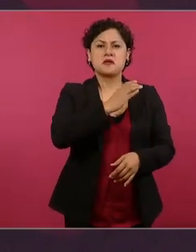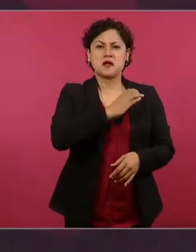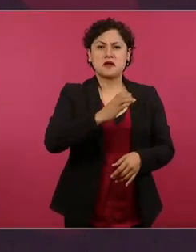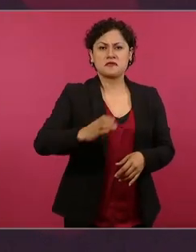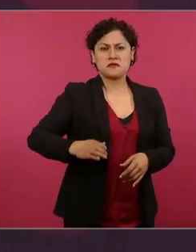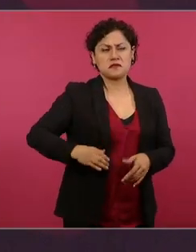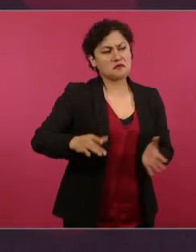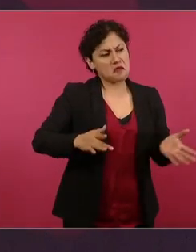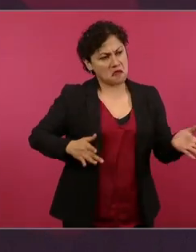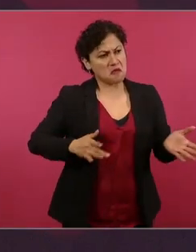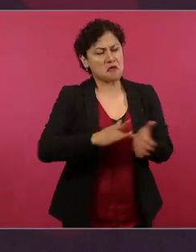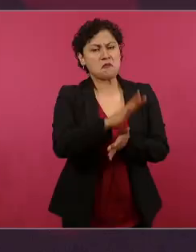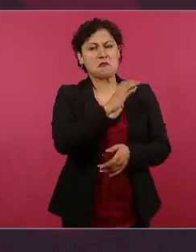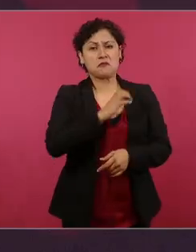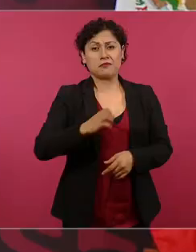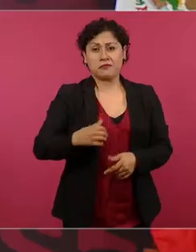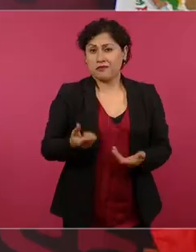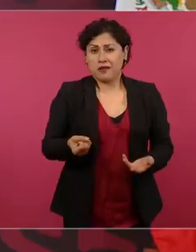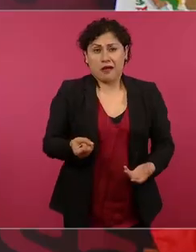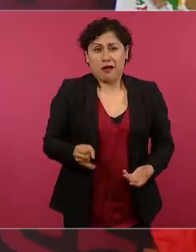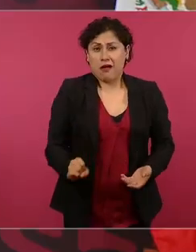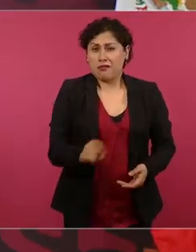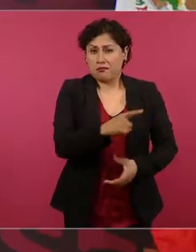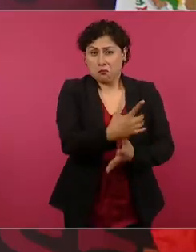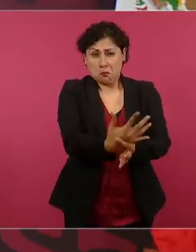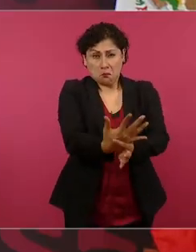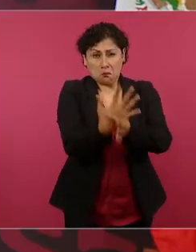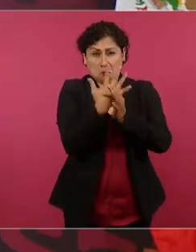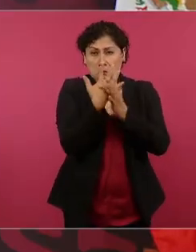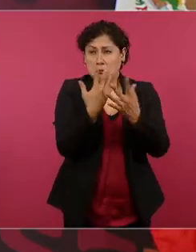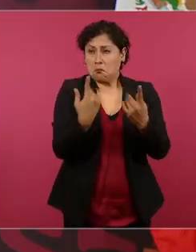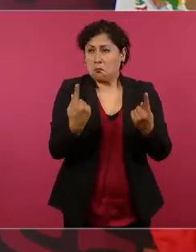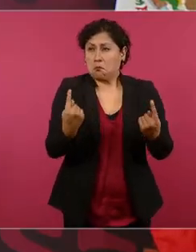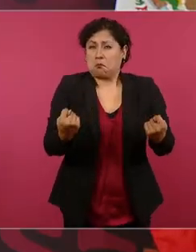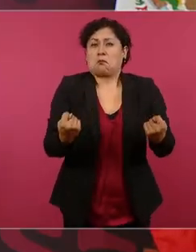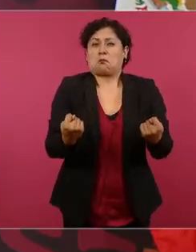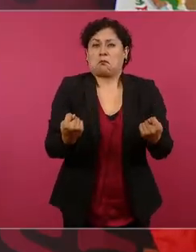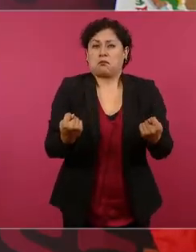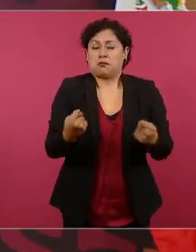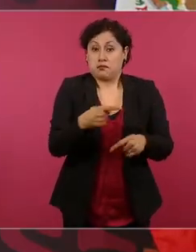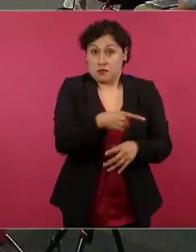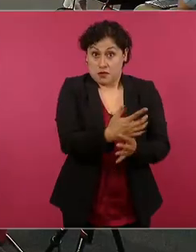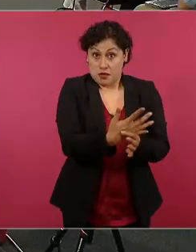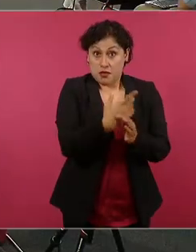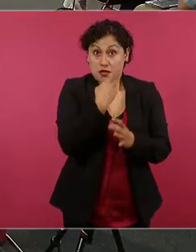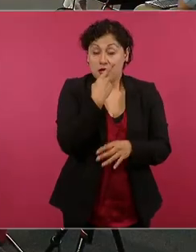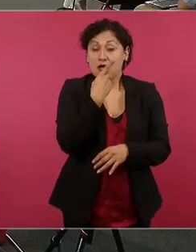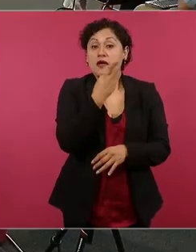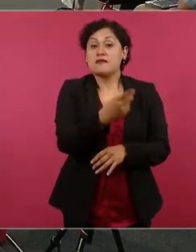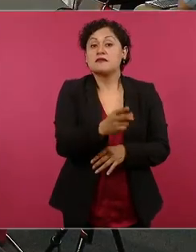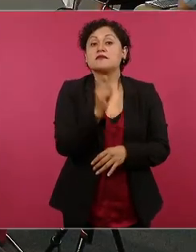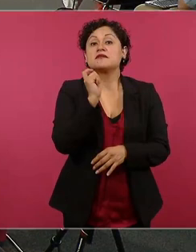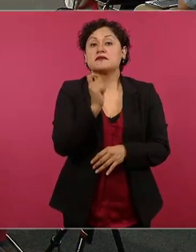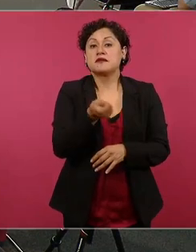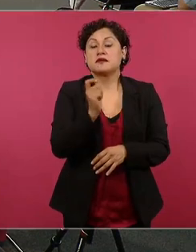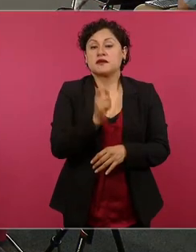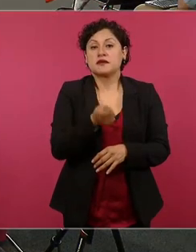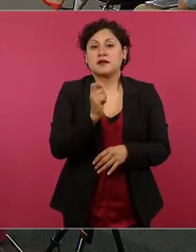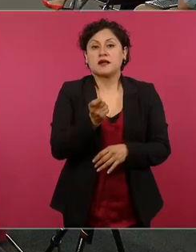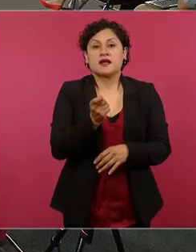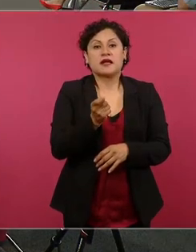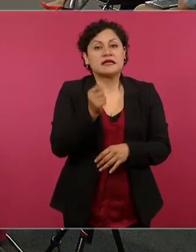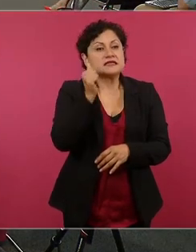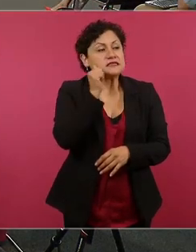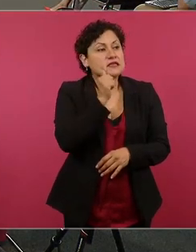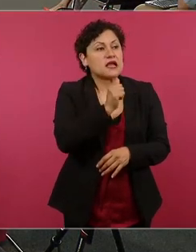Así, de manera cínica, y se reunían todos los lunes con su partido en Los